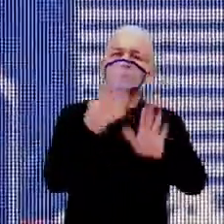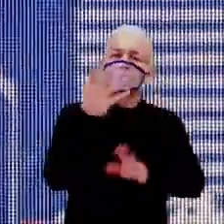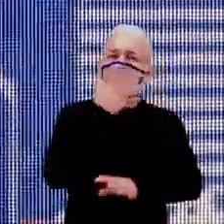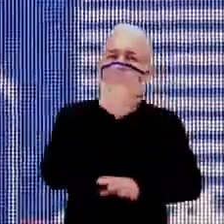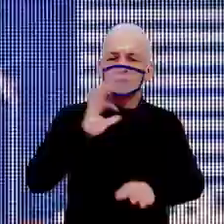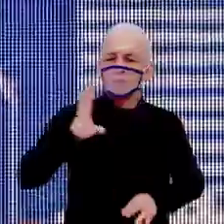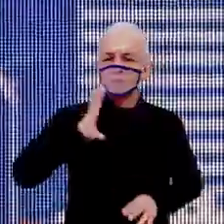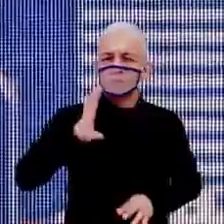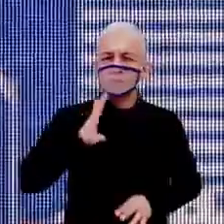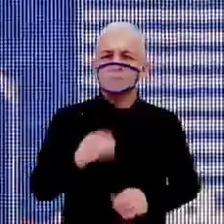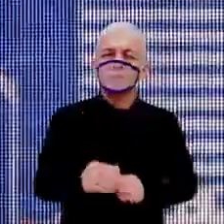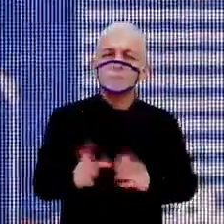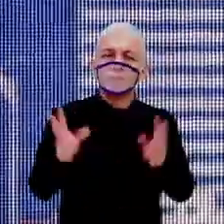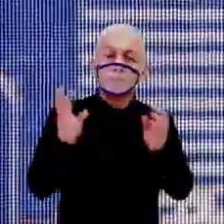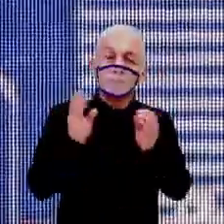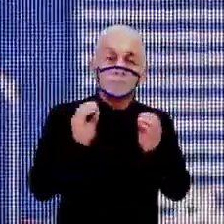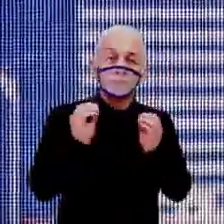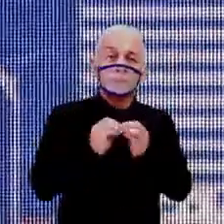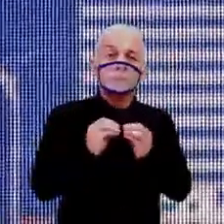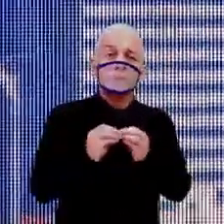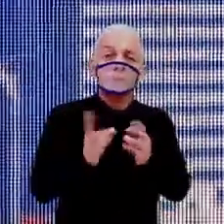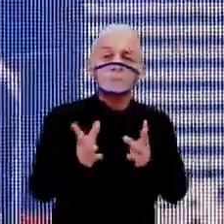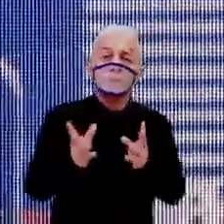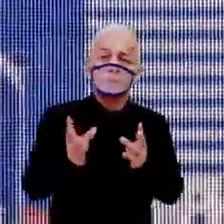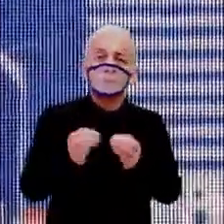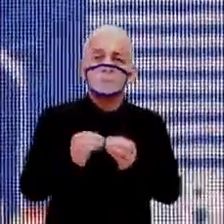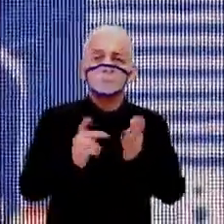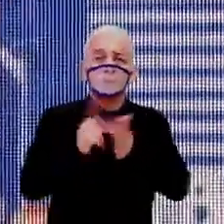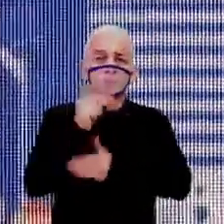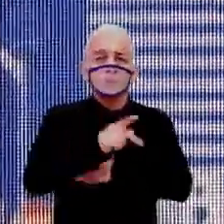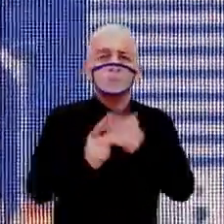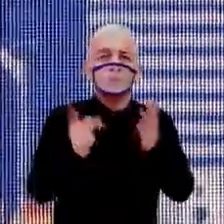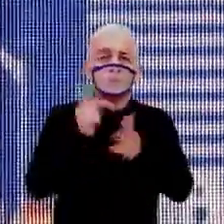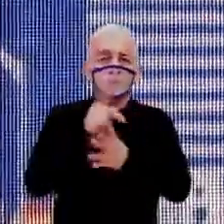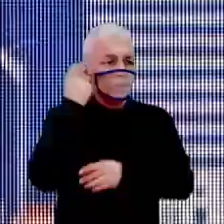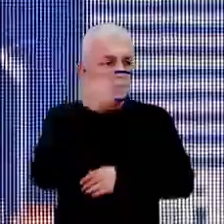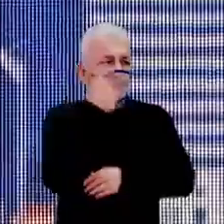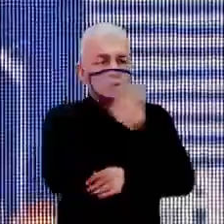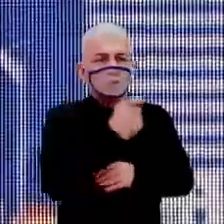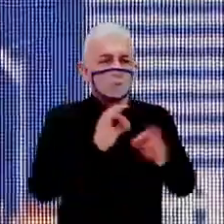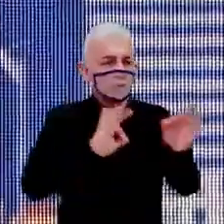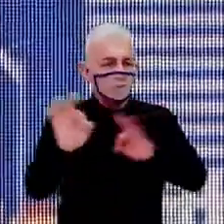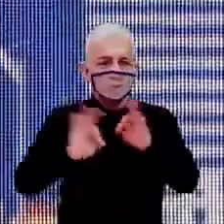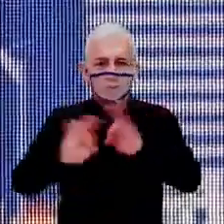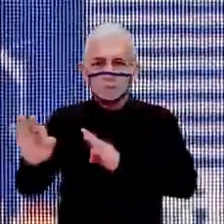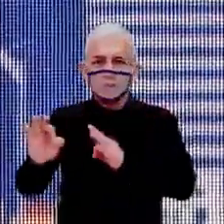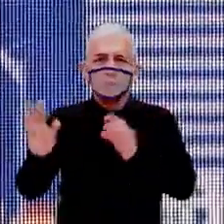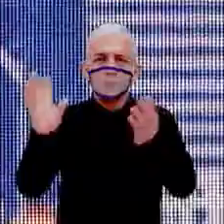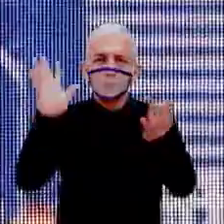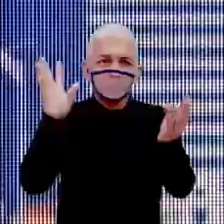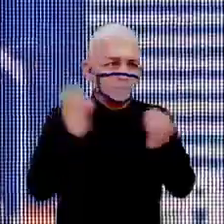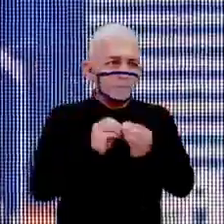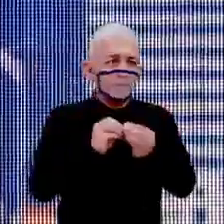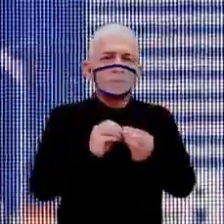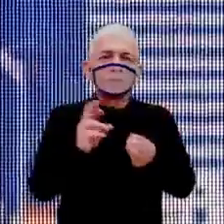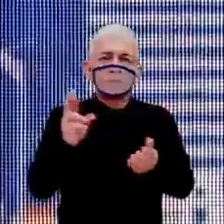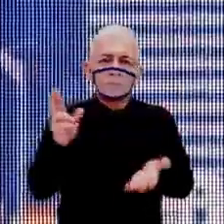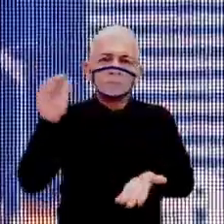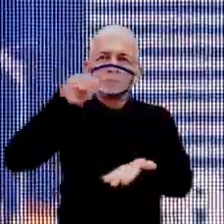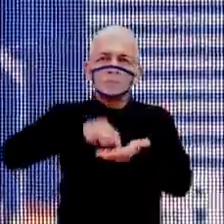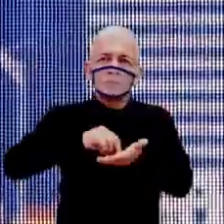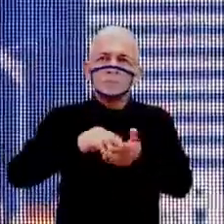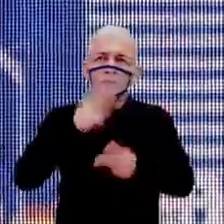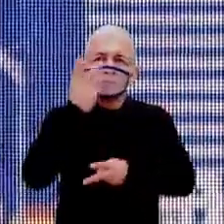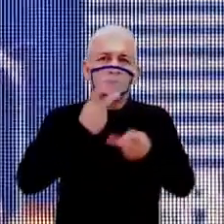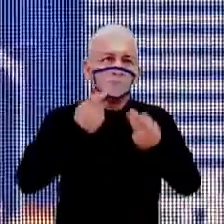sector. Eso acompañado de otros proyectos que buscan ordenar y al mismo tiempo reubicar a la mayoría